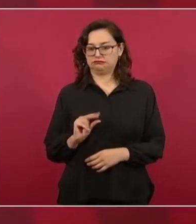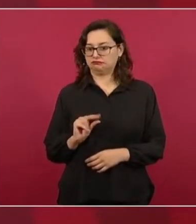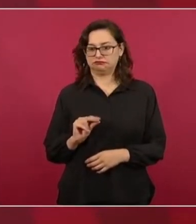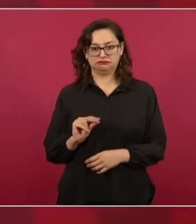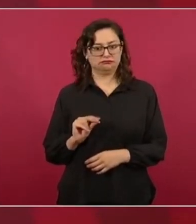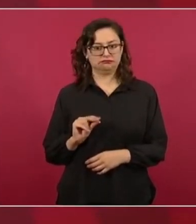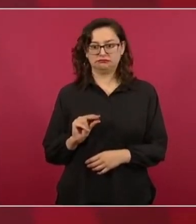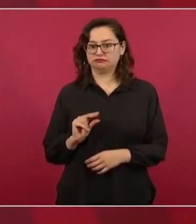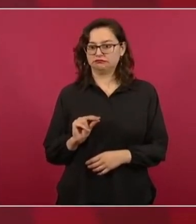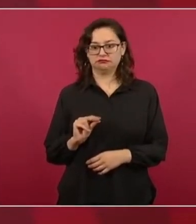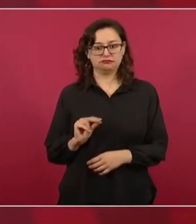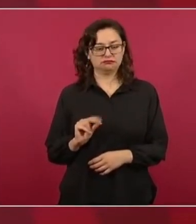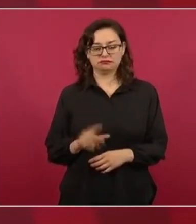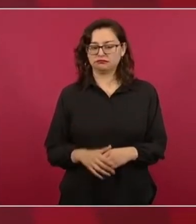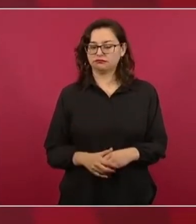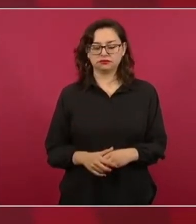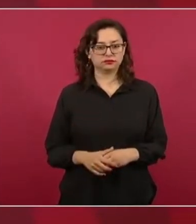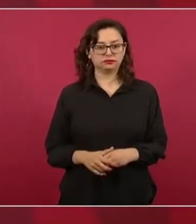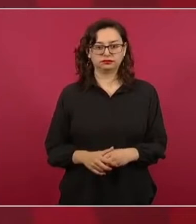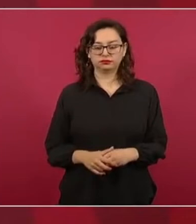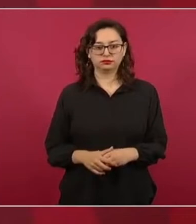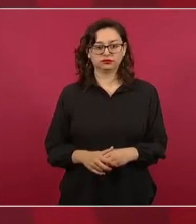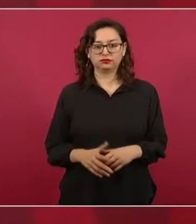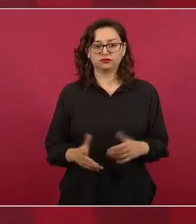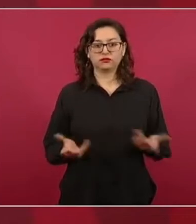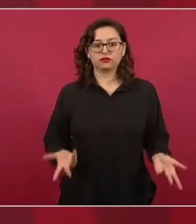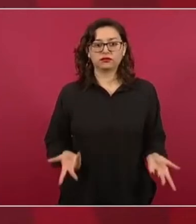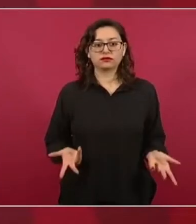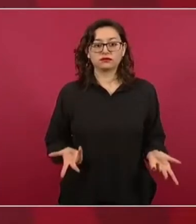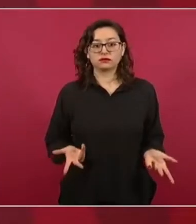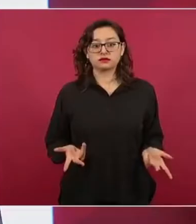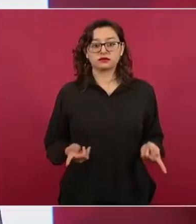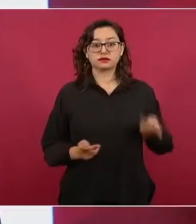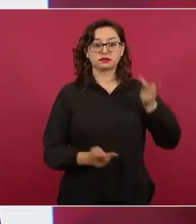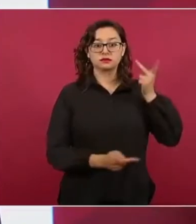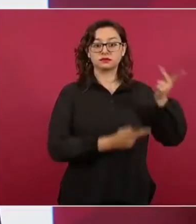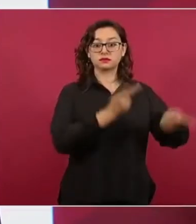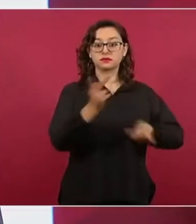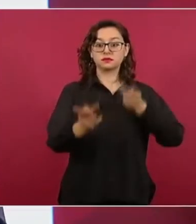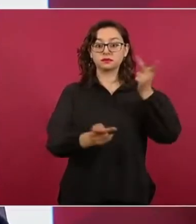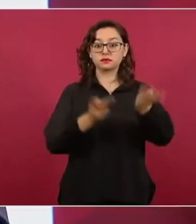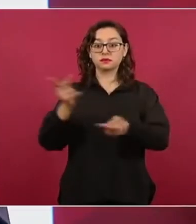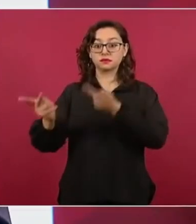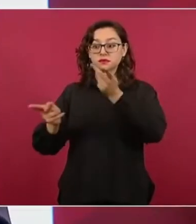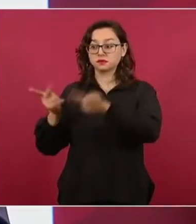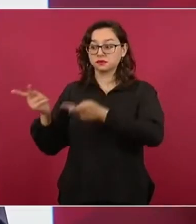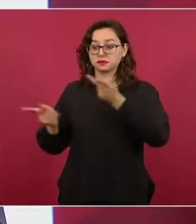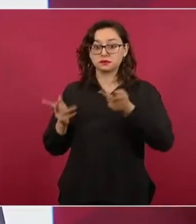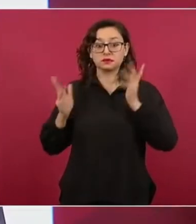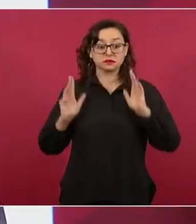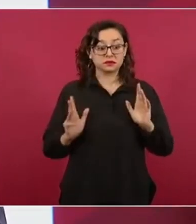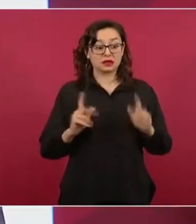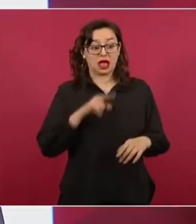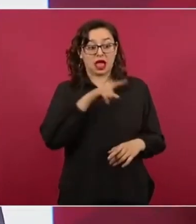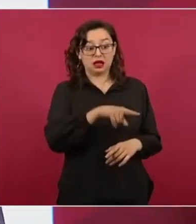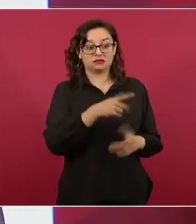No, a pesar de que las encuestas están cuchareadas, sobre todo las del